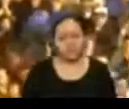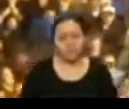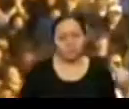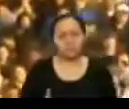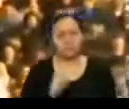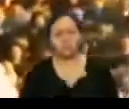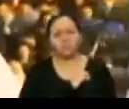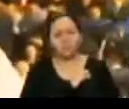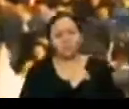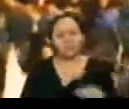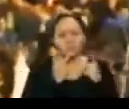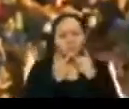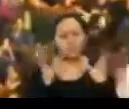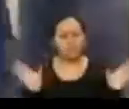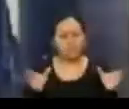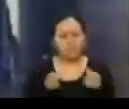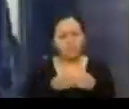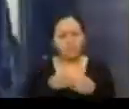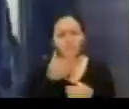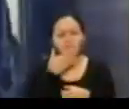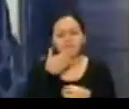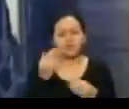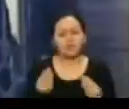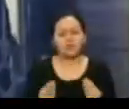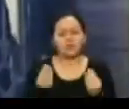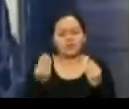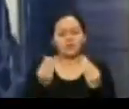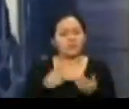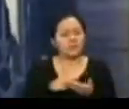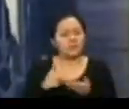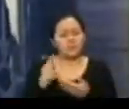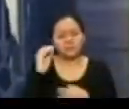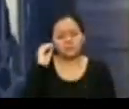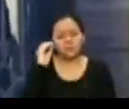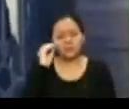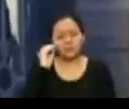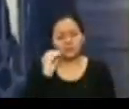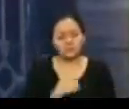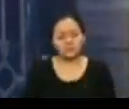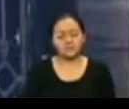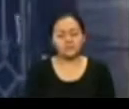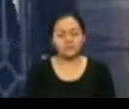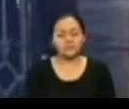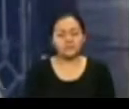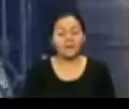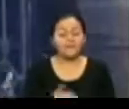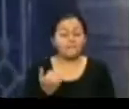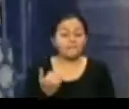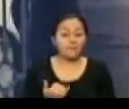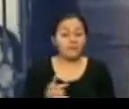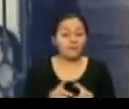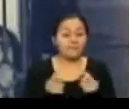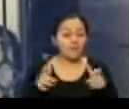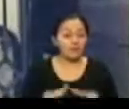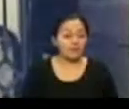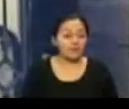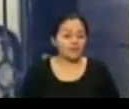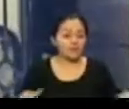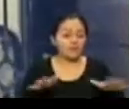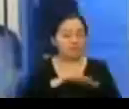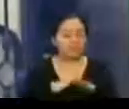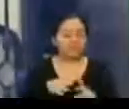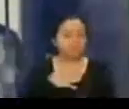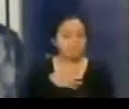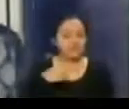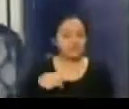universidad pública de mejor calidad y sin pagar un centavo. Aquí están las grandes mayorías, que no